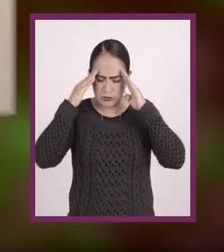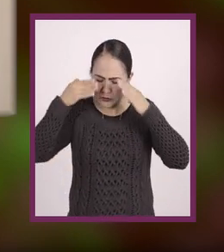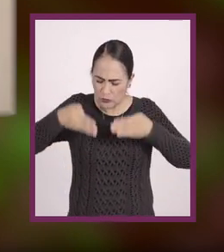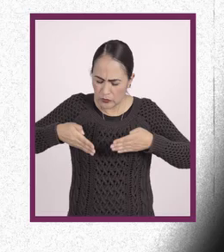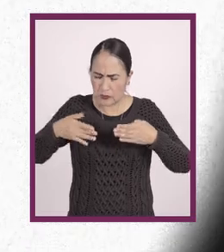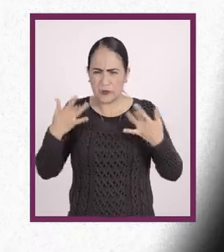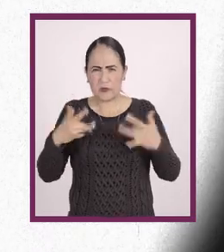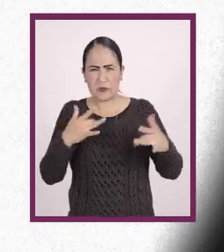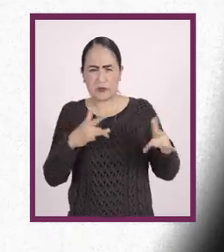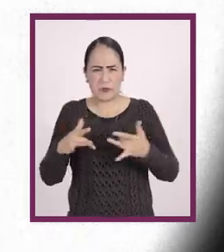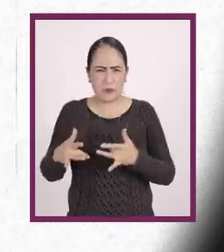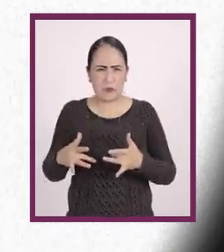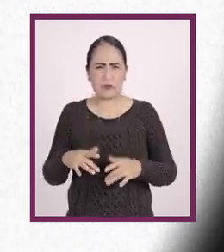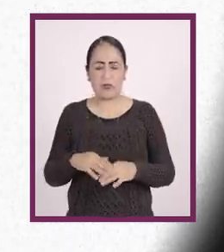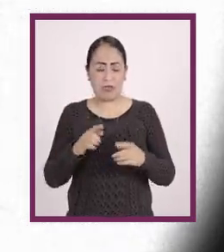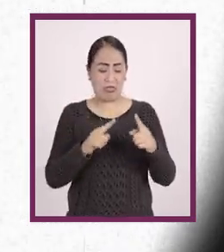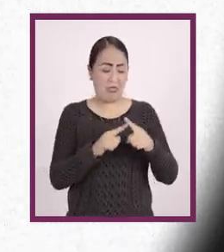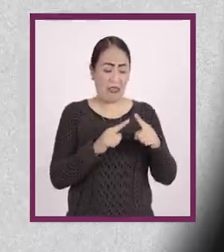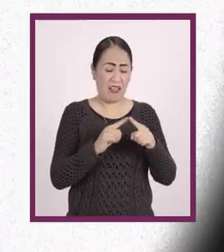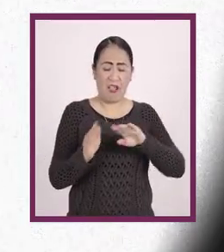enfocado en eso